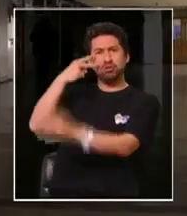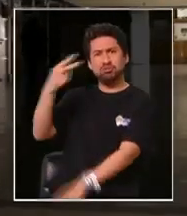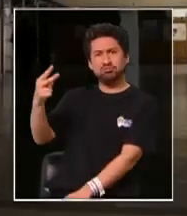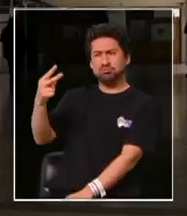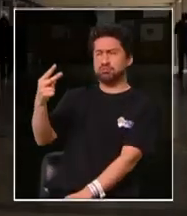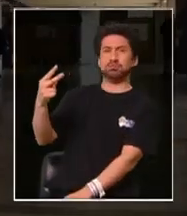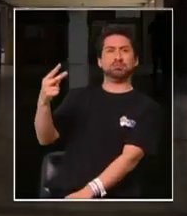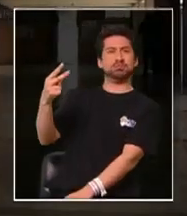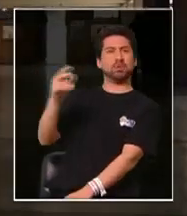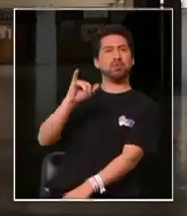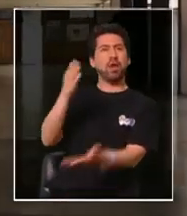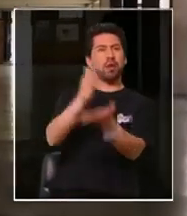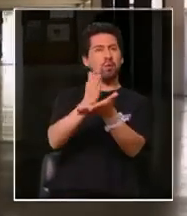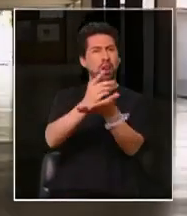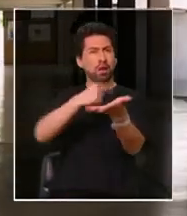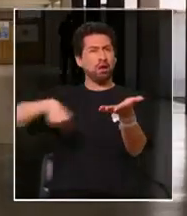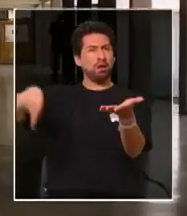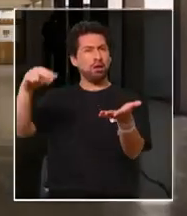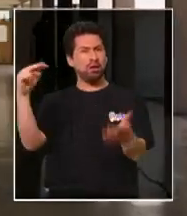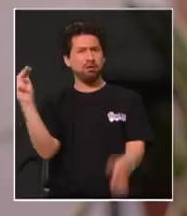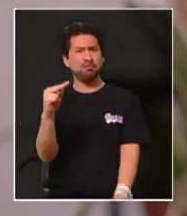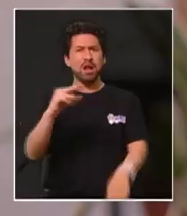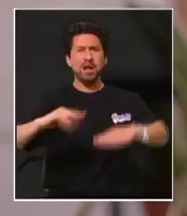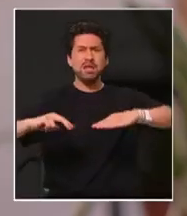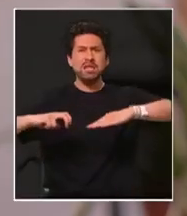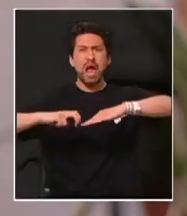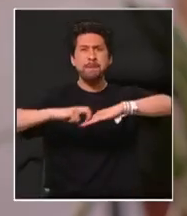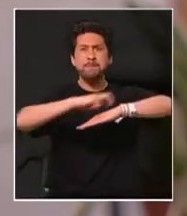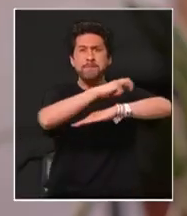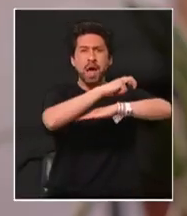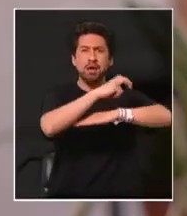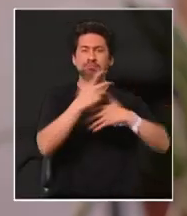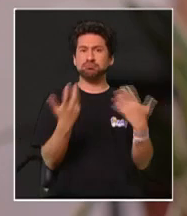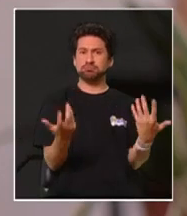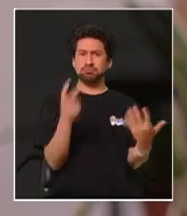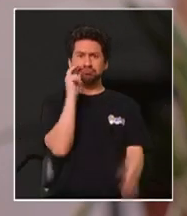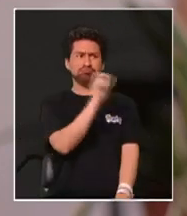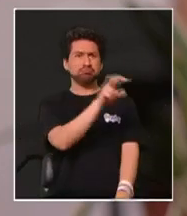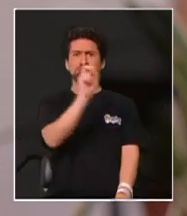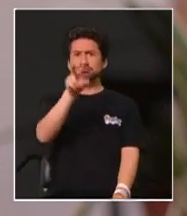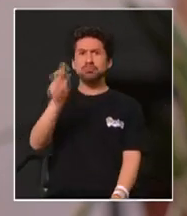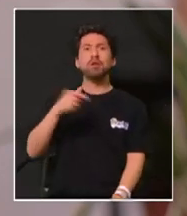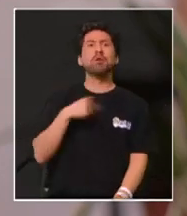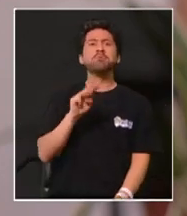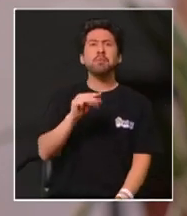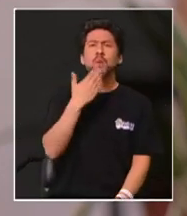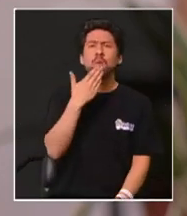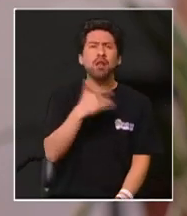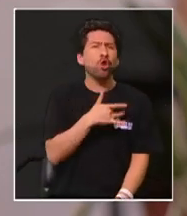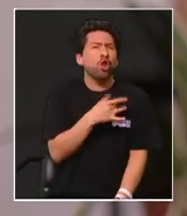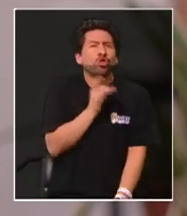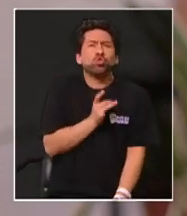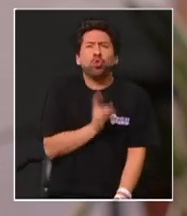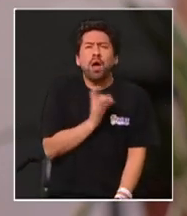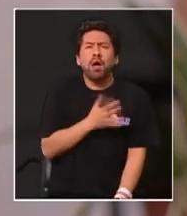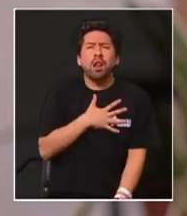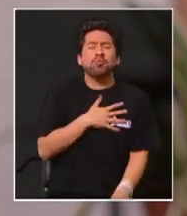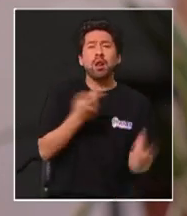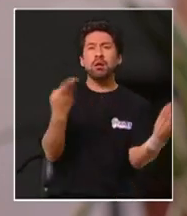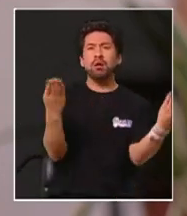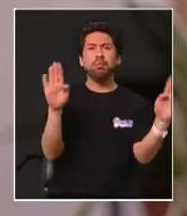escuela, en todo el extremo, tenían una rampa. A uno como mamá también le duele la situación en el momento cuando a uno le cierran las